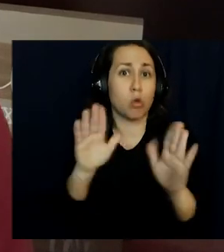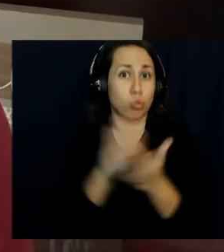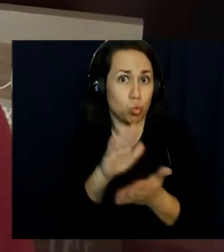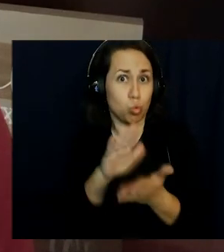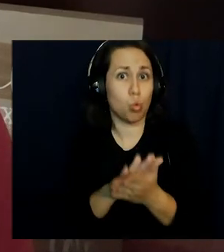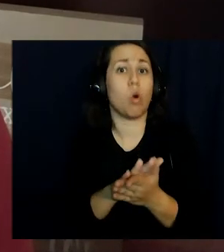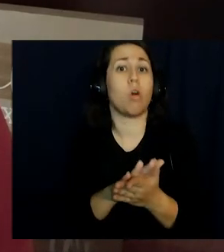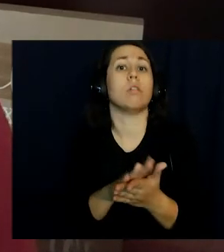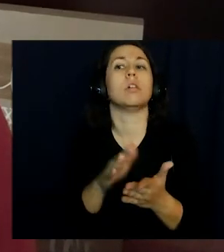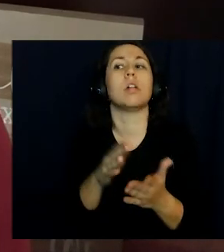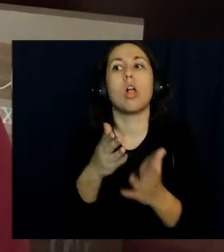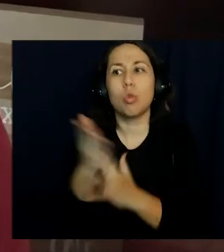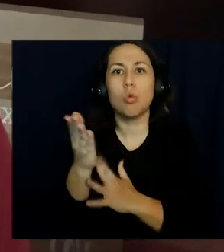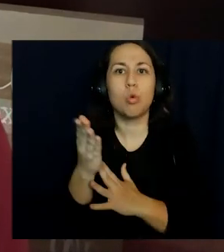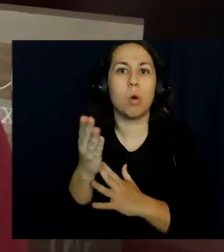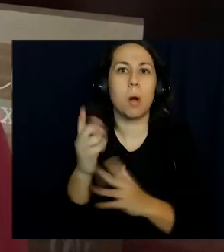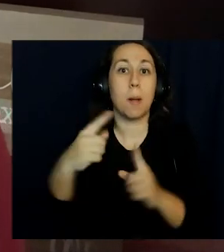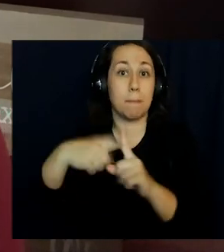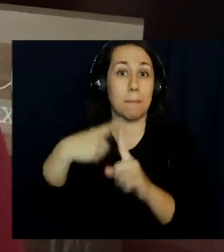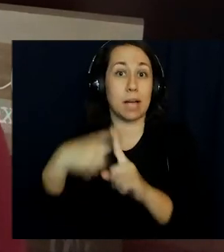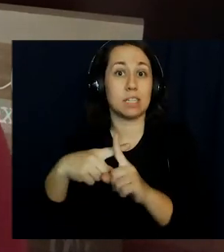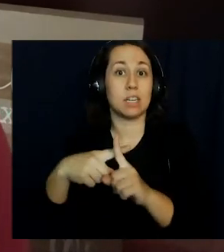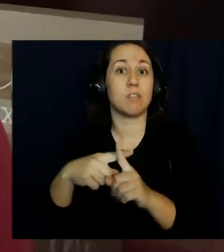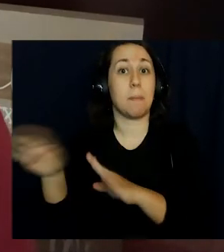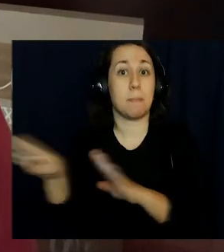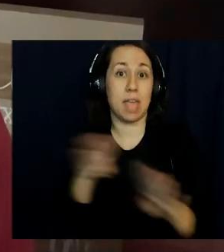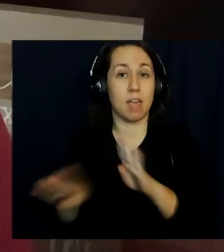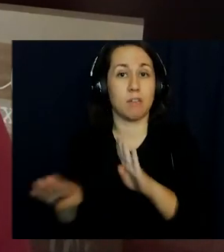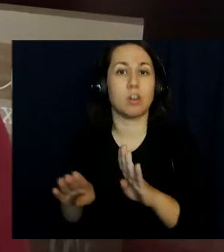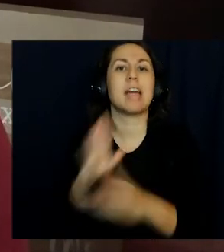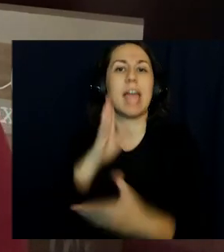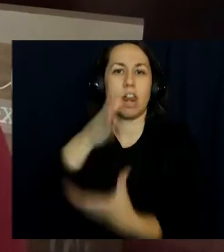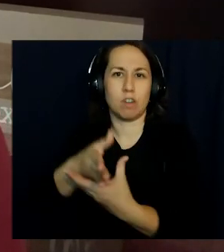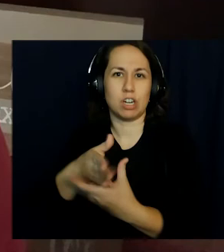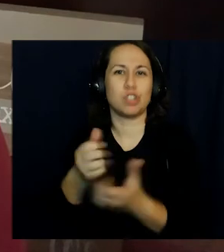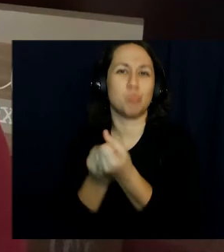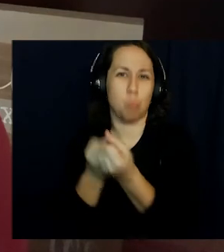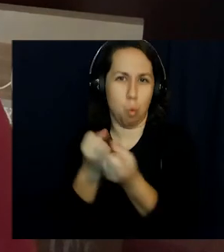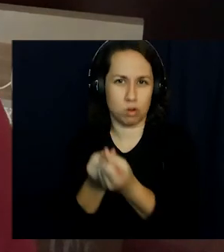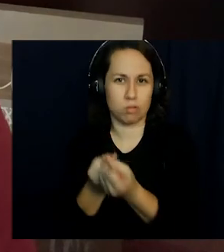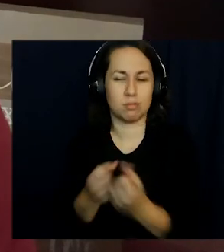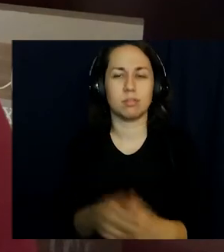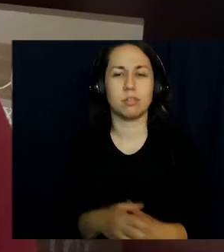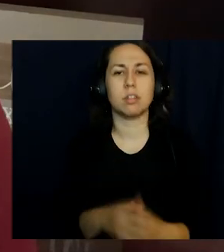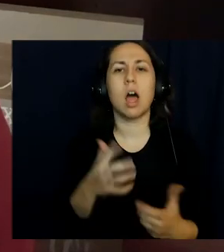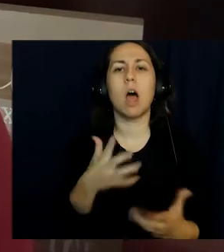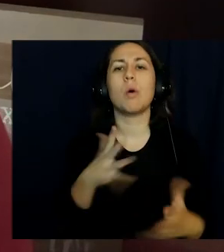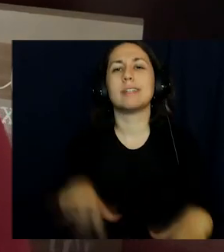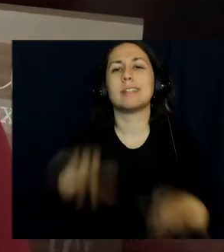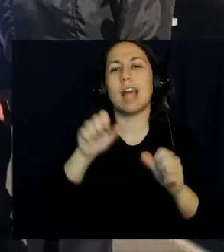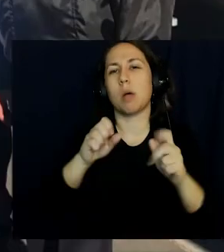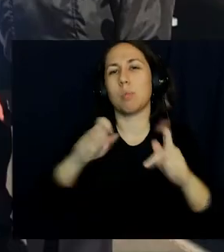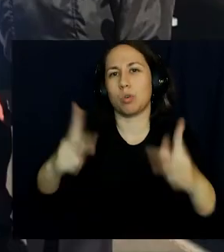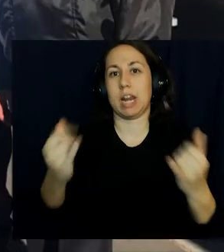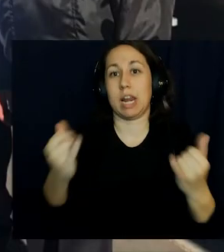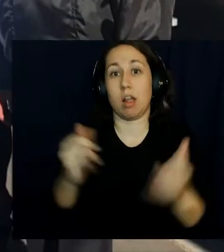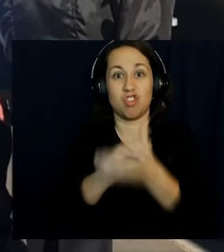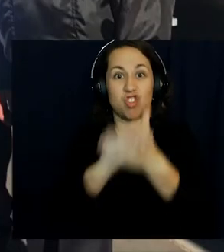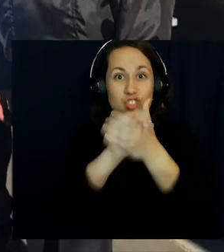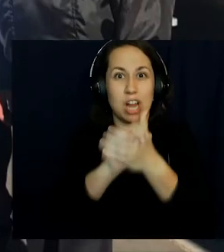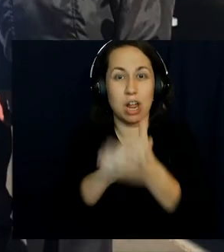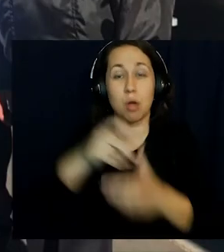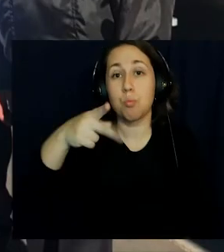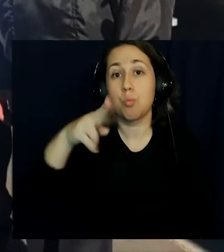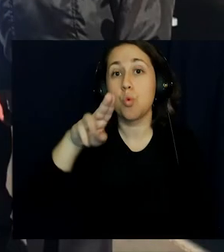conducta positiva. Quiero aprovechar para felicitar a nuestros Pumas y sus familias y quiero ofrecer un